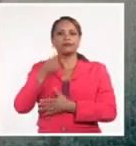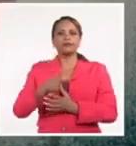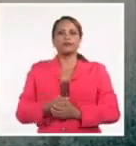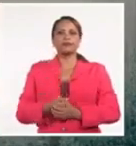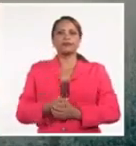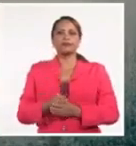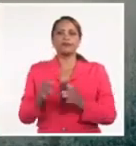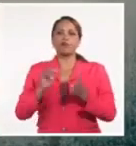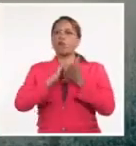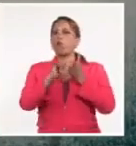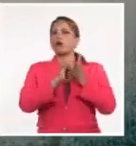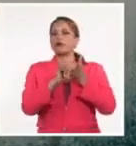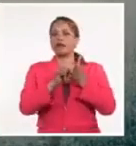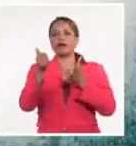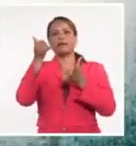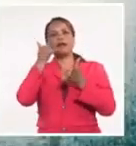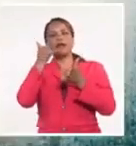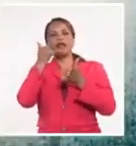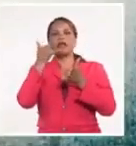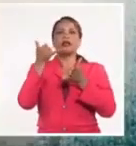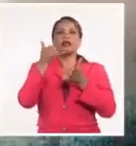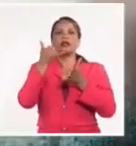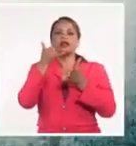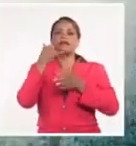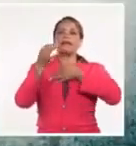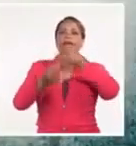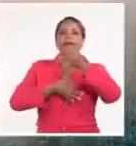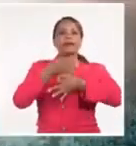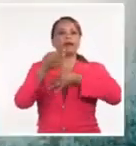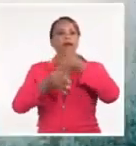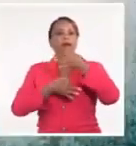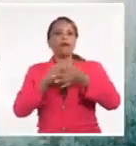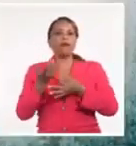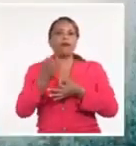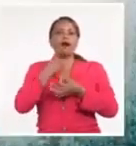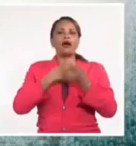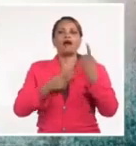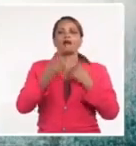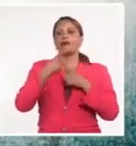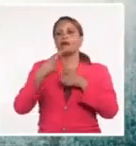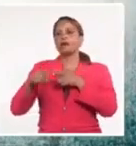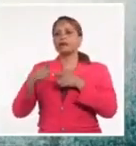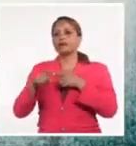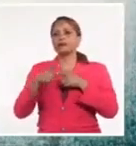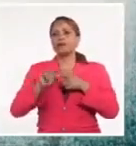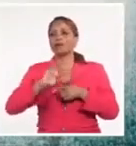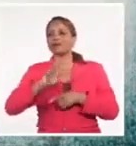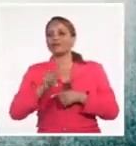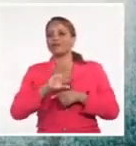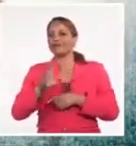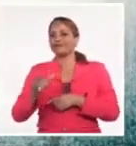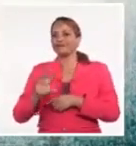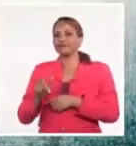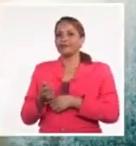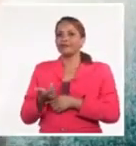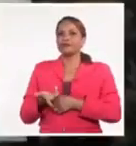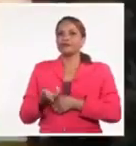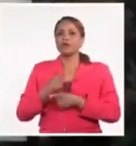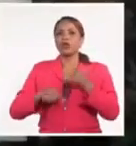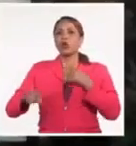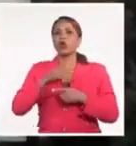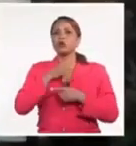por WhatsApp. Me comentó de algunas acciones y fechorías